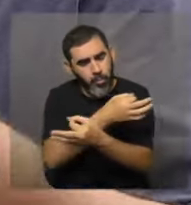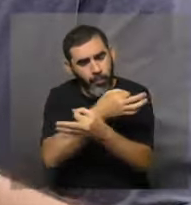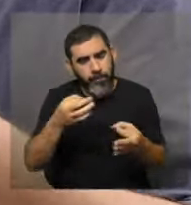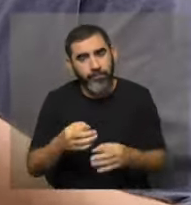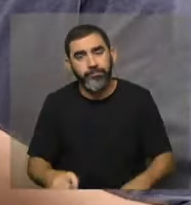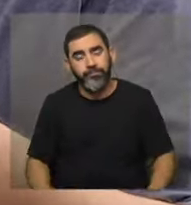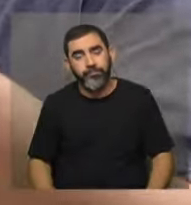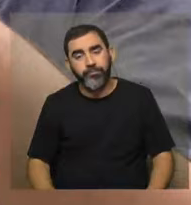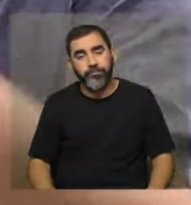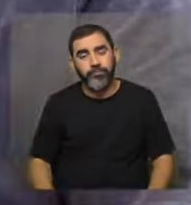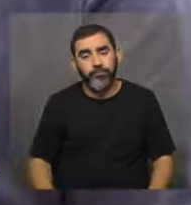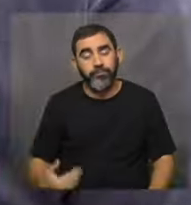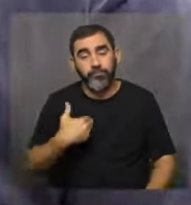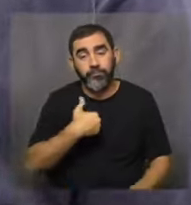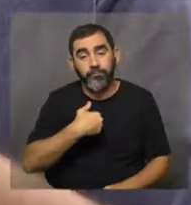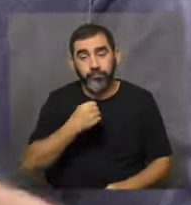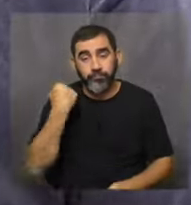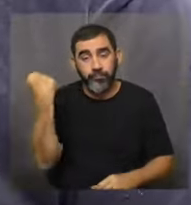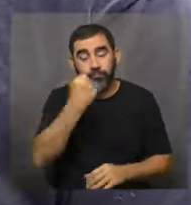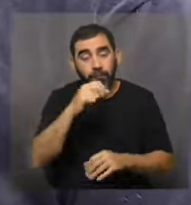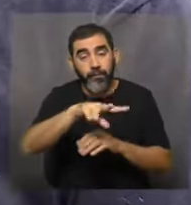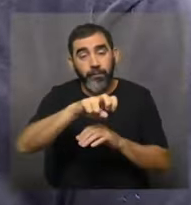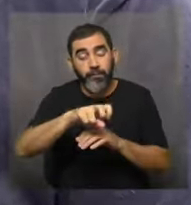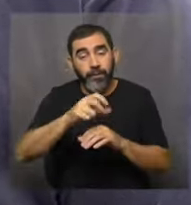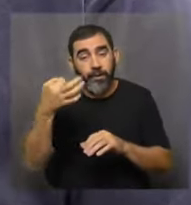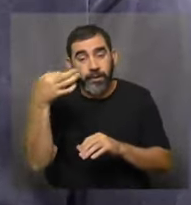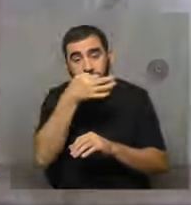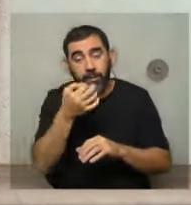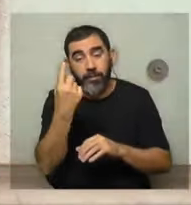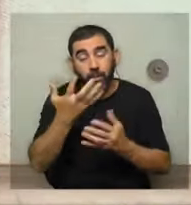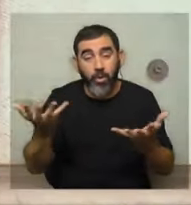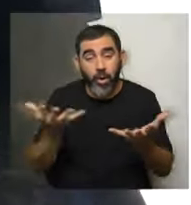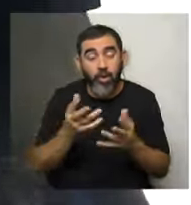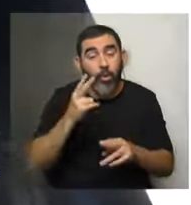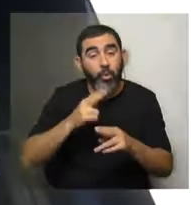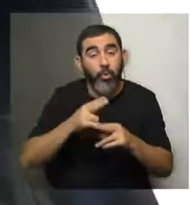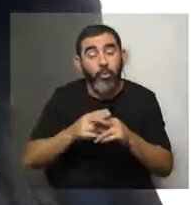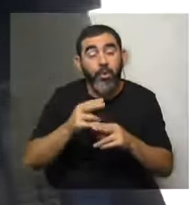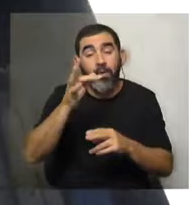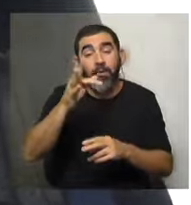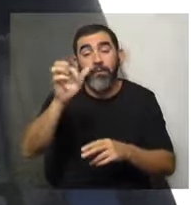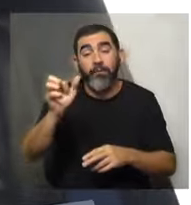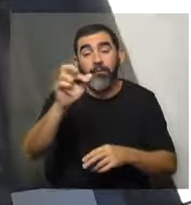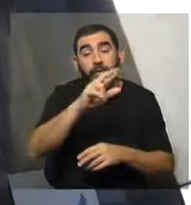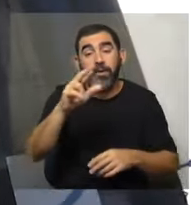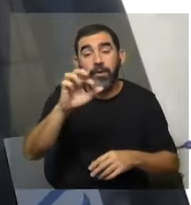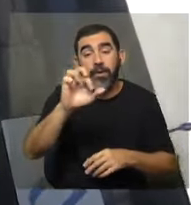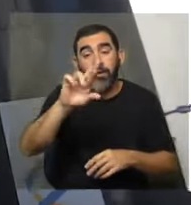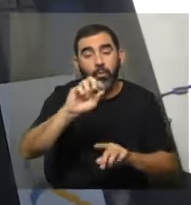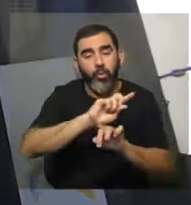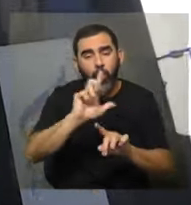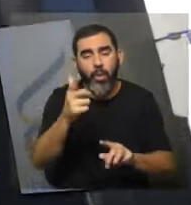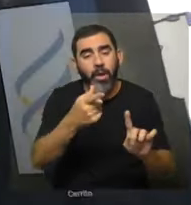en en en un rol central que tiene la fiscalía narcotráfico pero en este momento el nombre Mónica Ferrero no tiene los